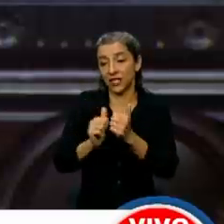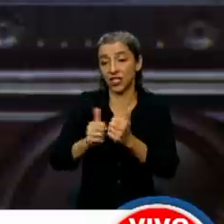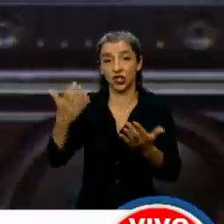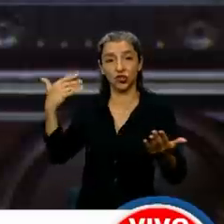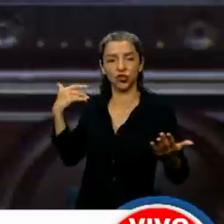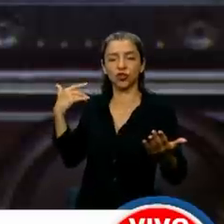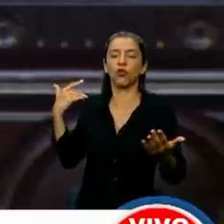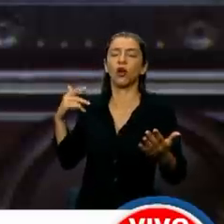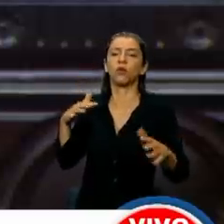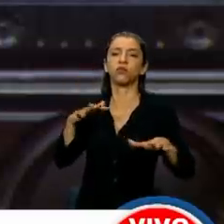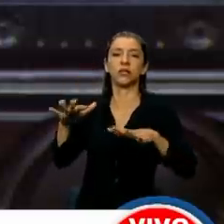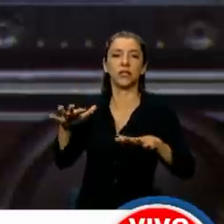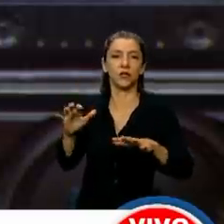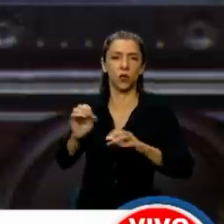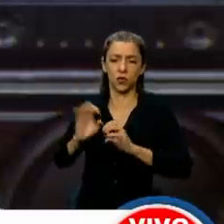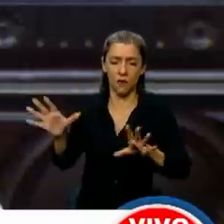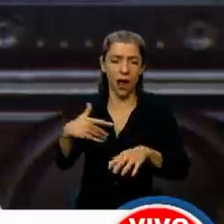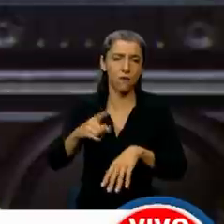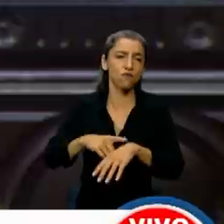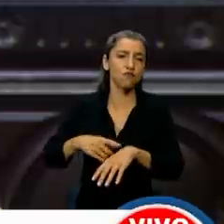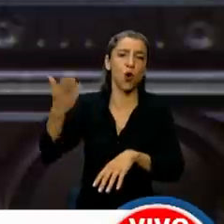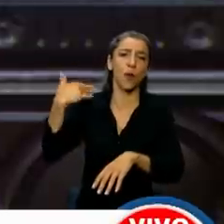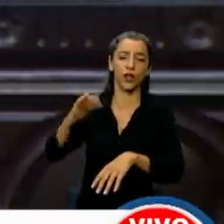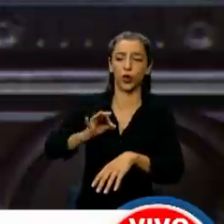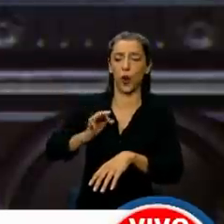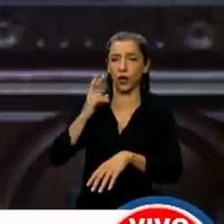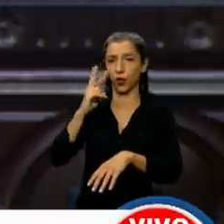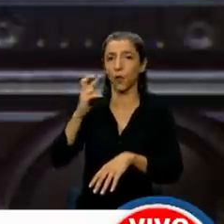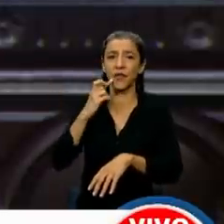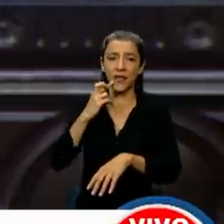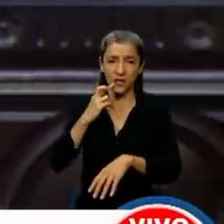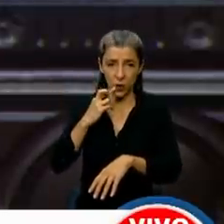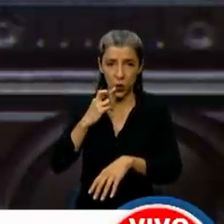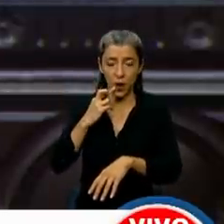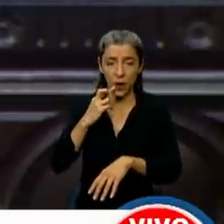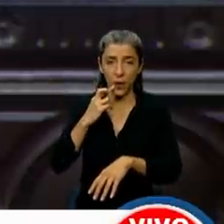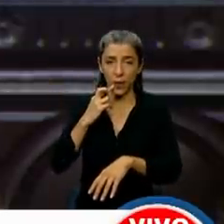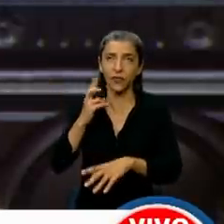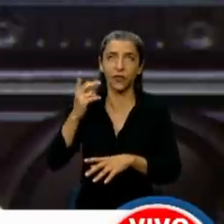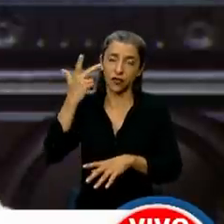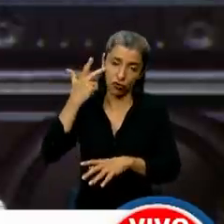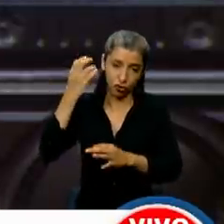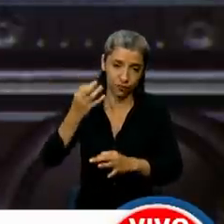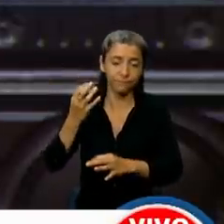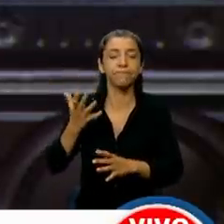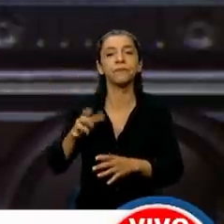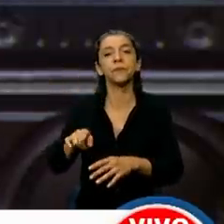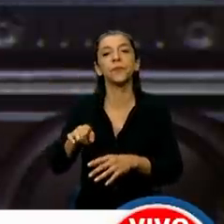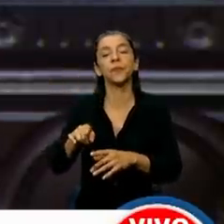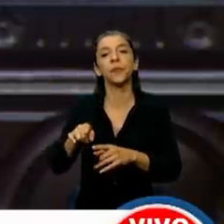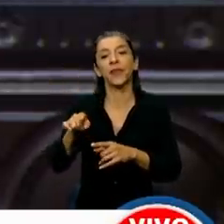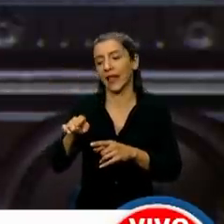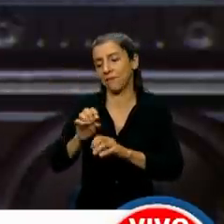argentinos y las argentinas primero la crisis económica del 2019 del 2019 y 8 pero y segundo